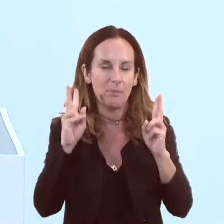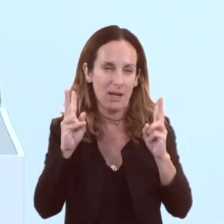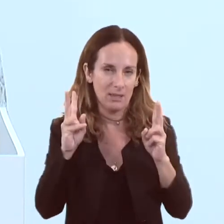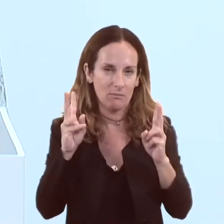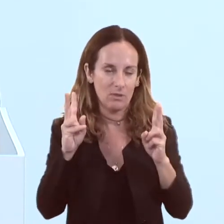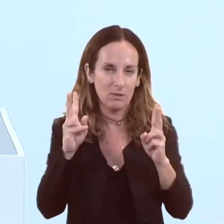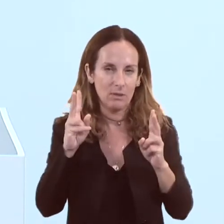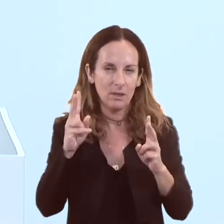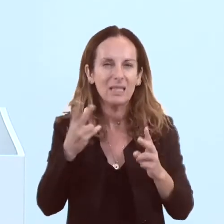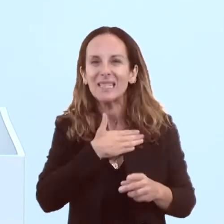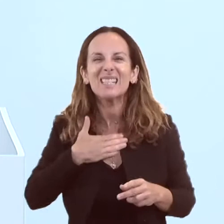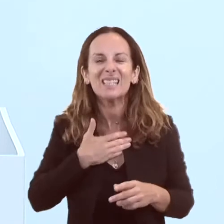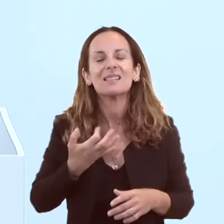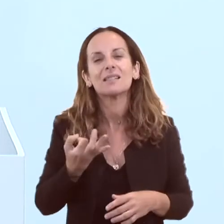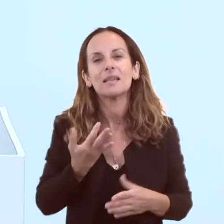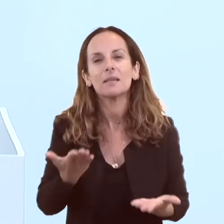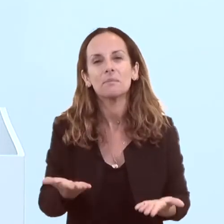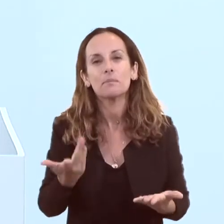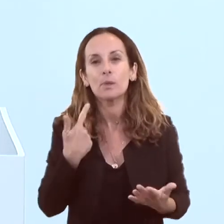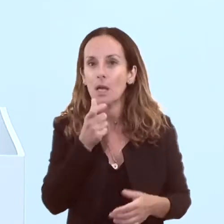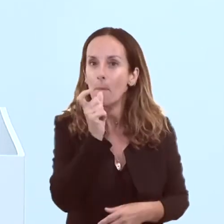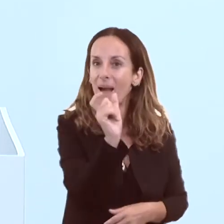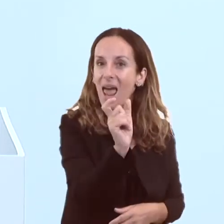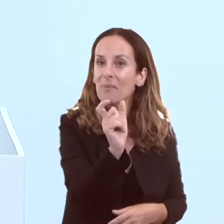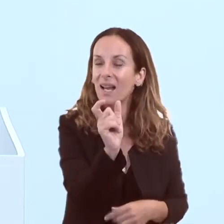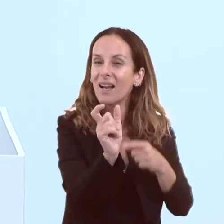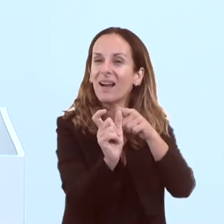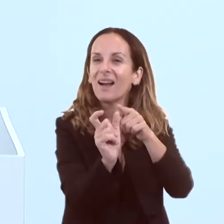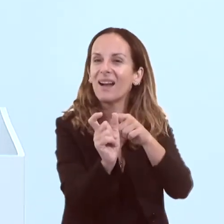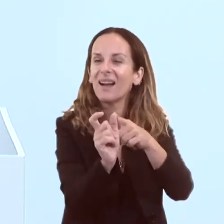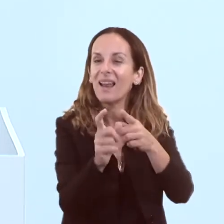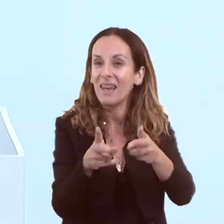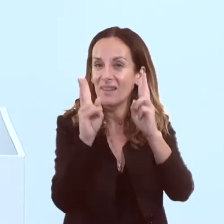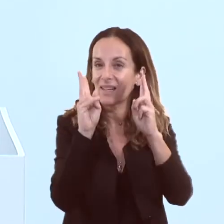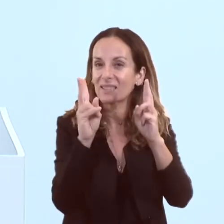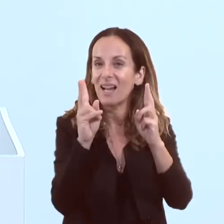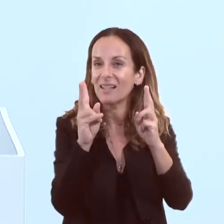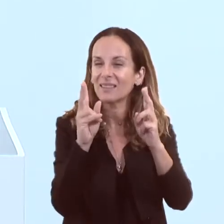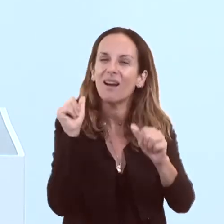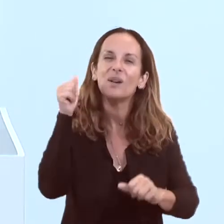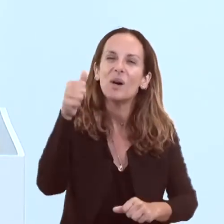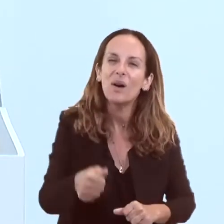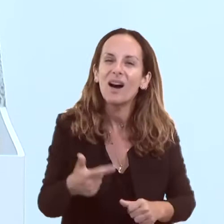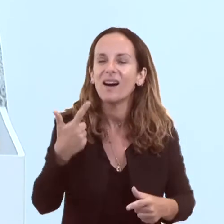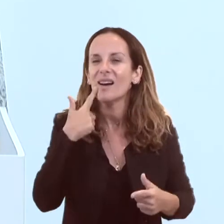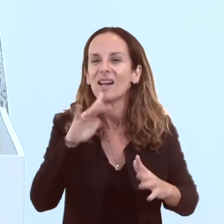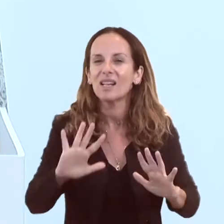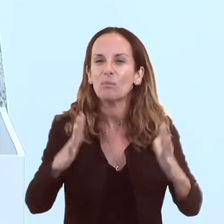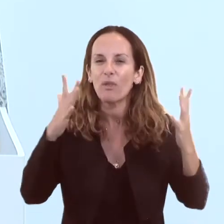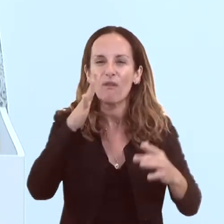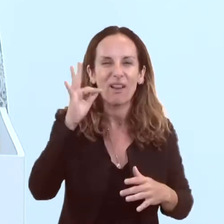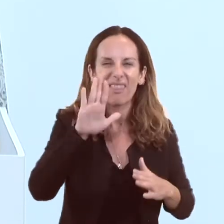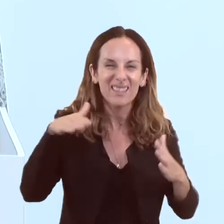digamos apropiarse de la terminología clásica de la de las luchas populares desde la revolución francesa en